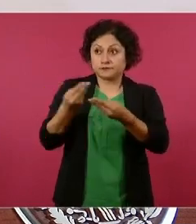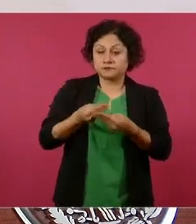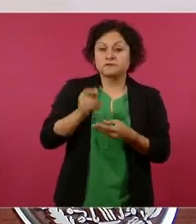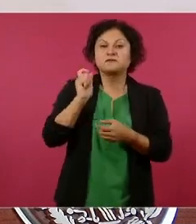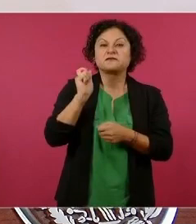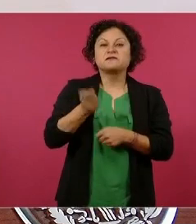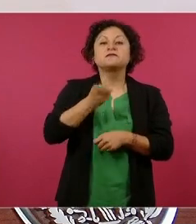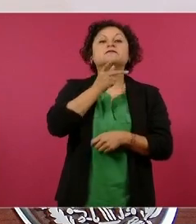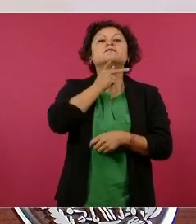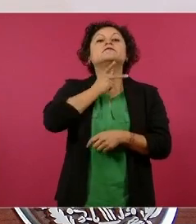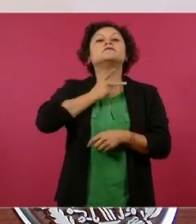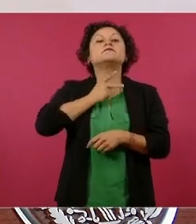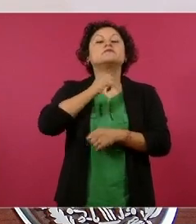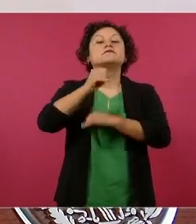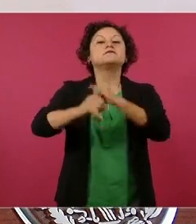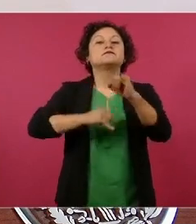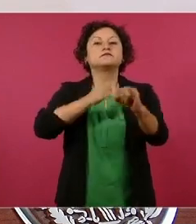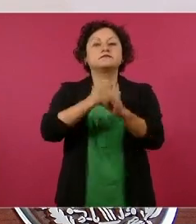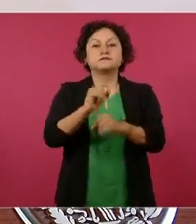internacional en